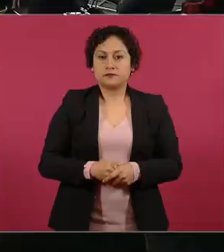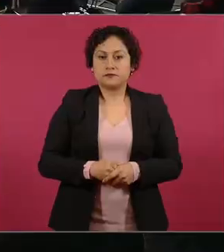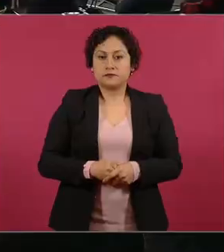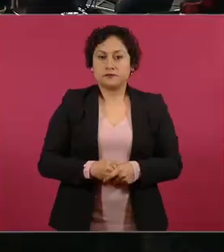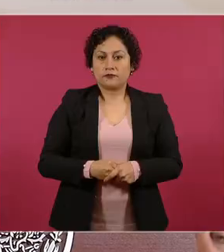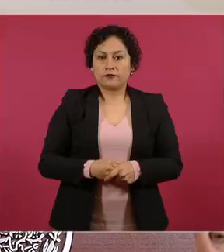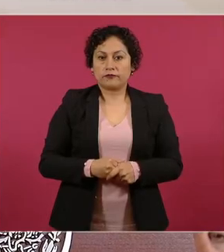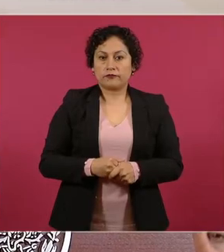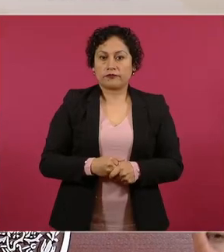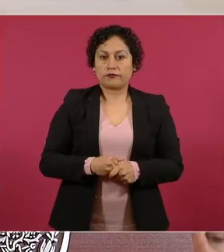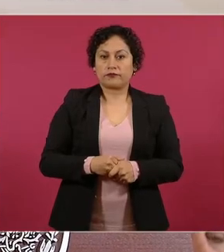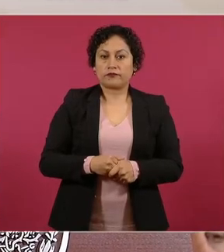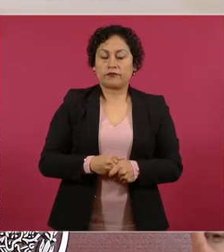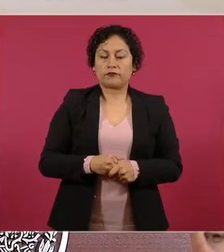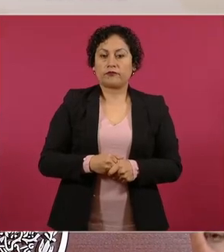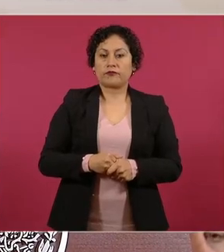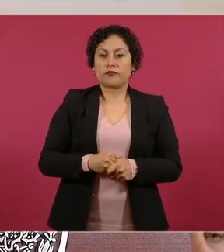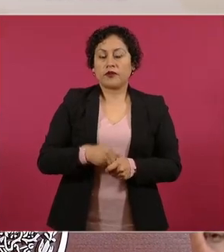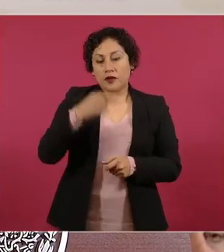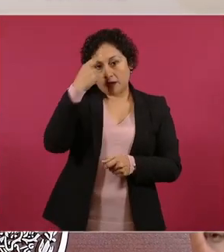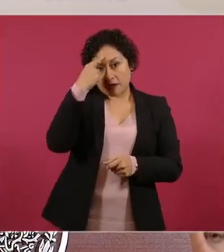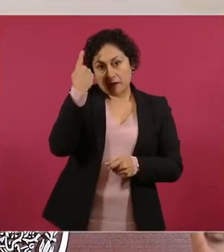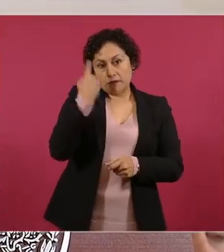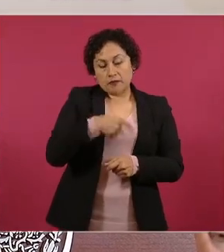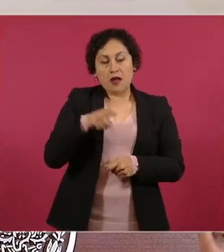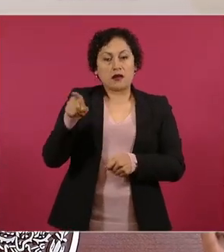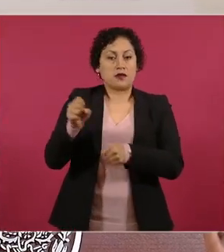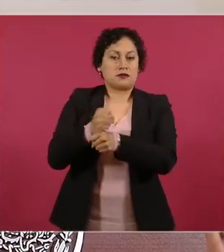la Secretaría de Gobernación